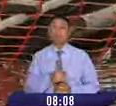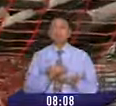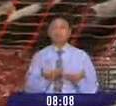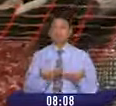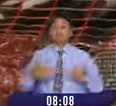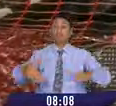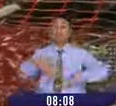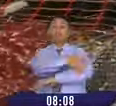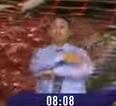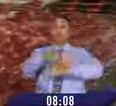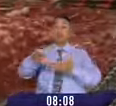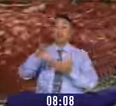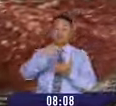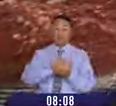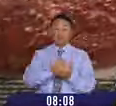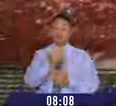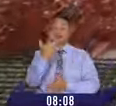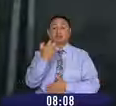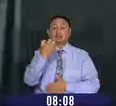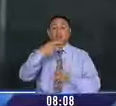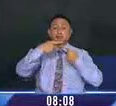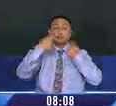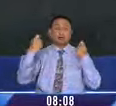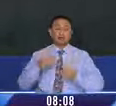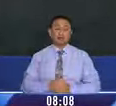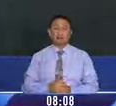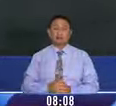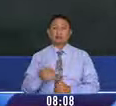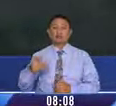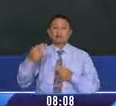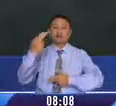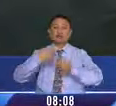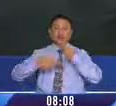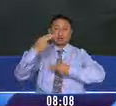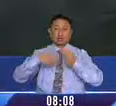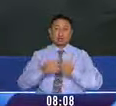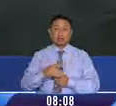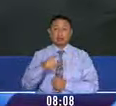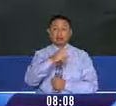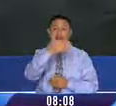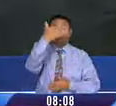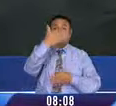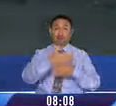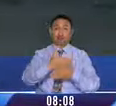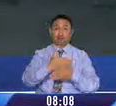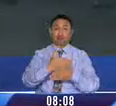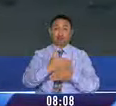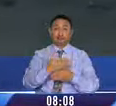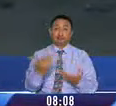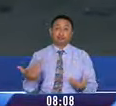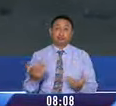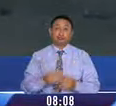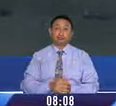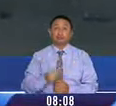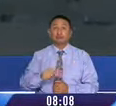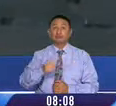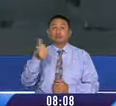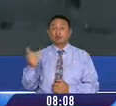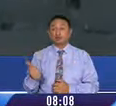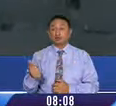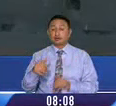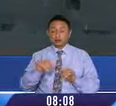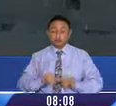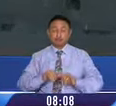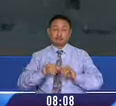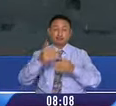avenida Napo arrancó el 13 de marzo. Varios locales del sector lucen con sus puertas cerradas y otros que aún